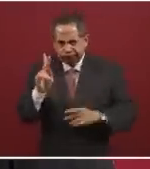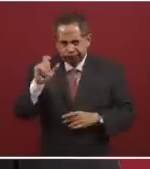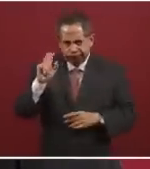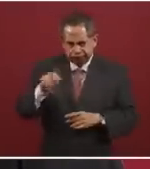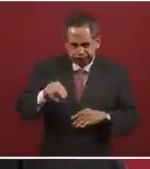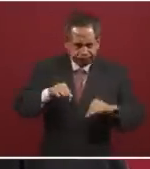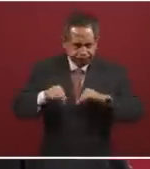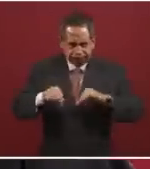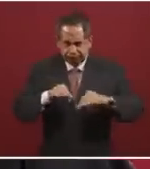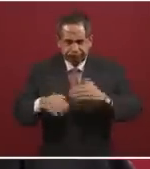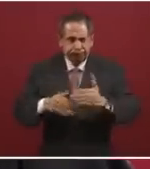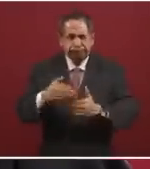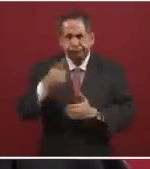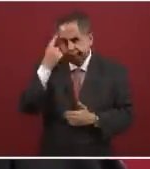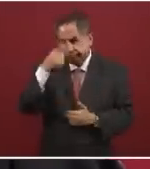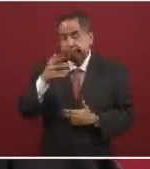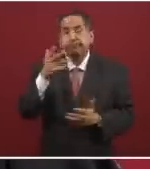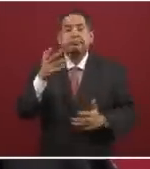para